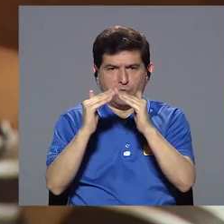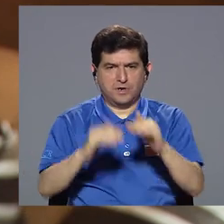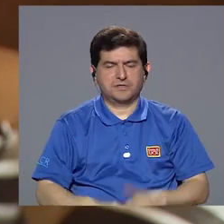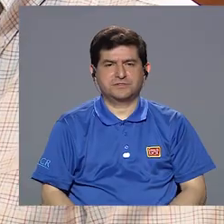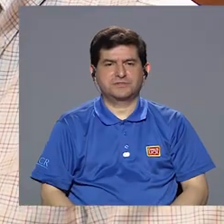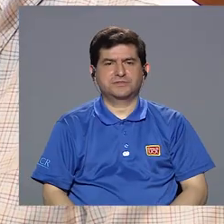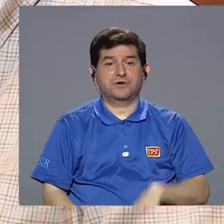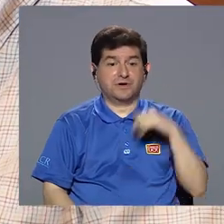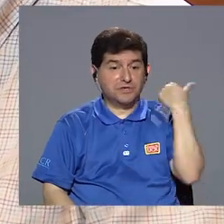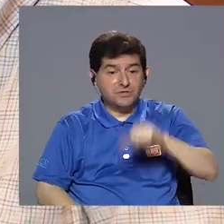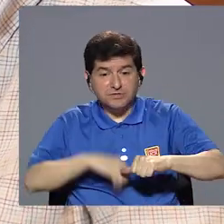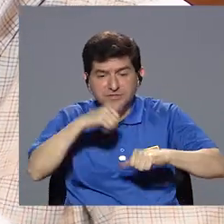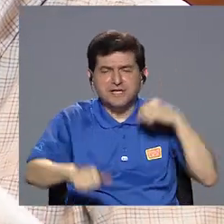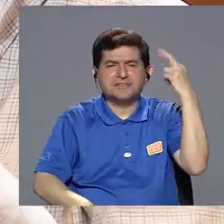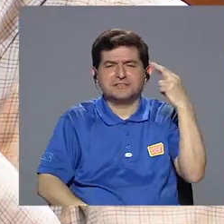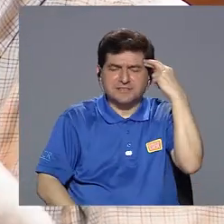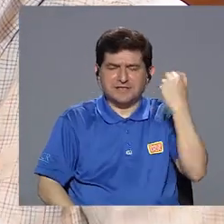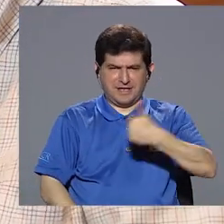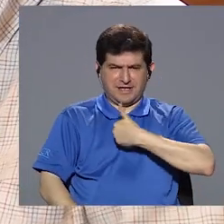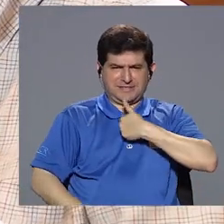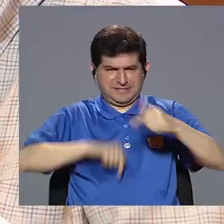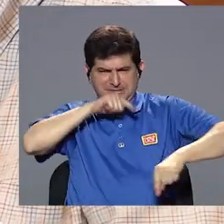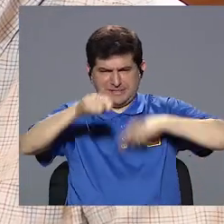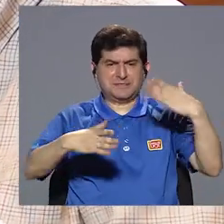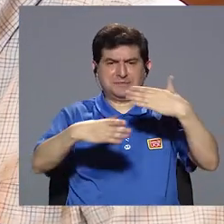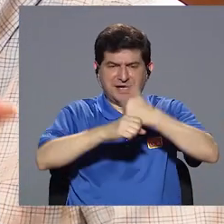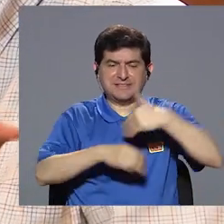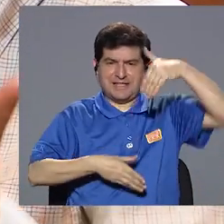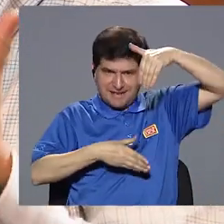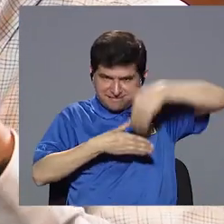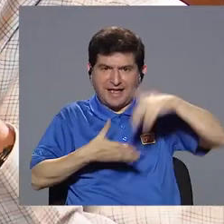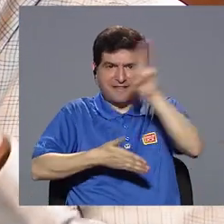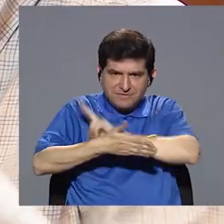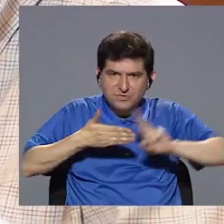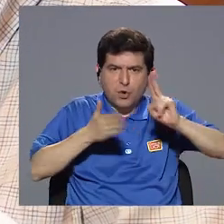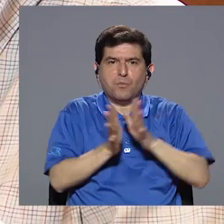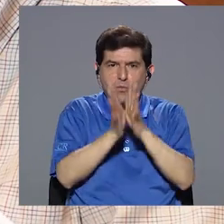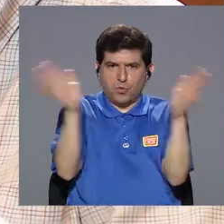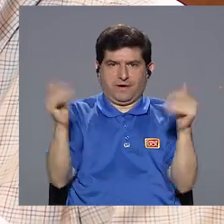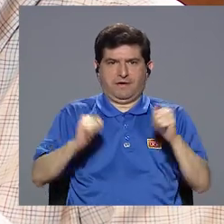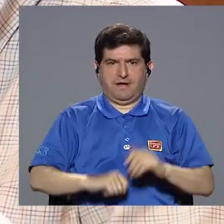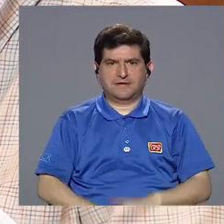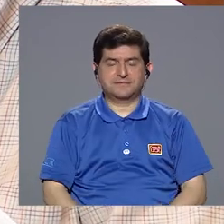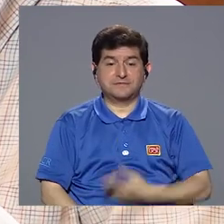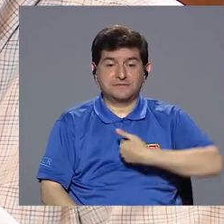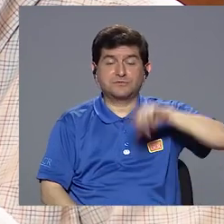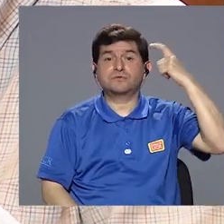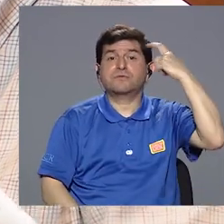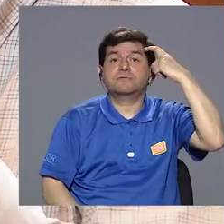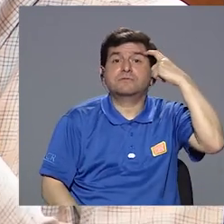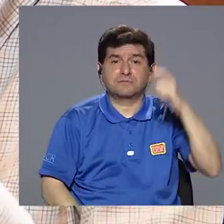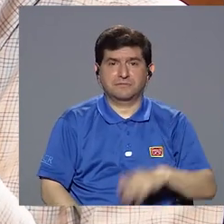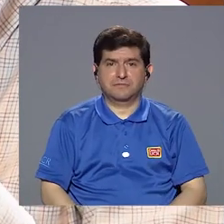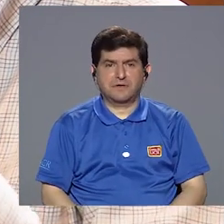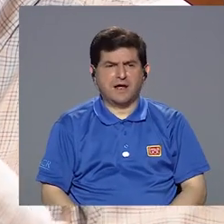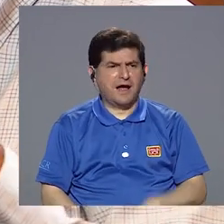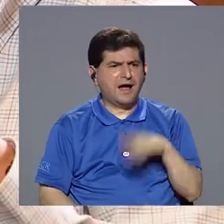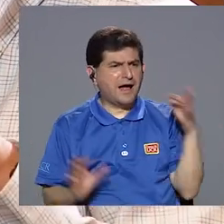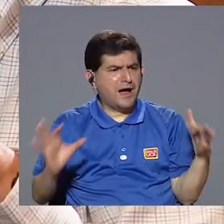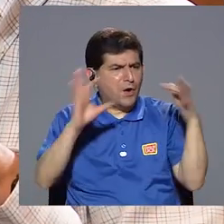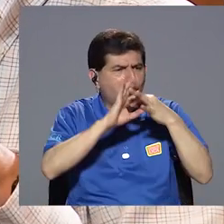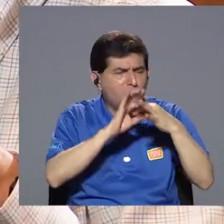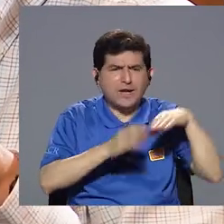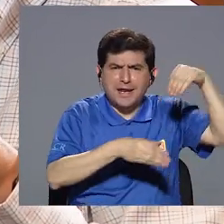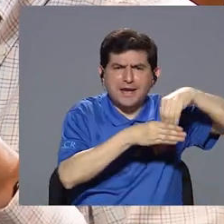tiene la población entonces en los esfuerzos de reflexión y autocrítica que tenemos que hacer al interior de nuestras universidades públicas debemos pensar